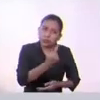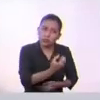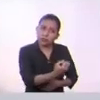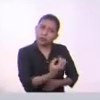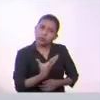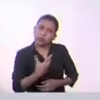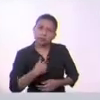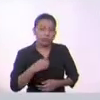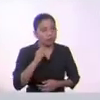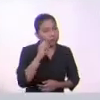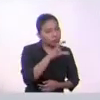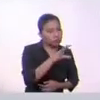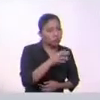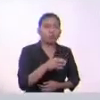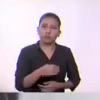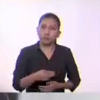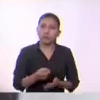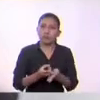tu entrevistado.